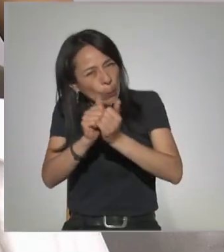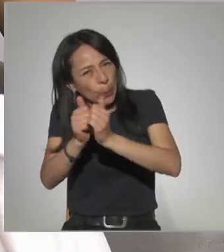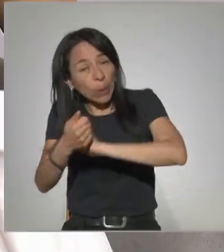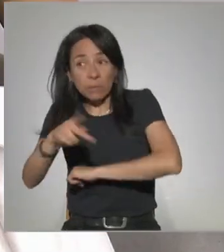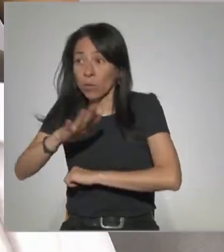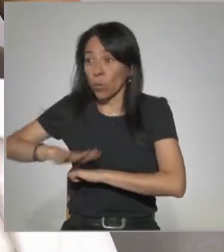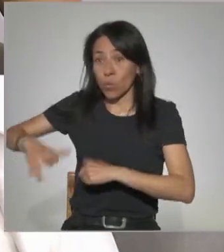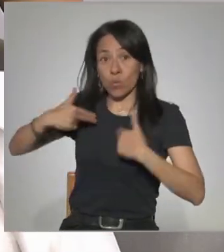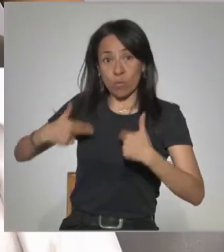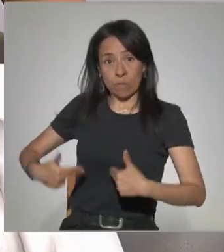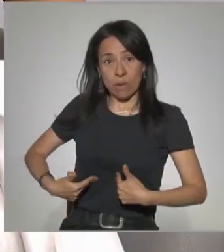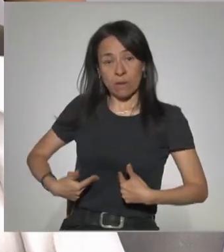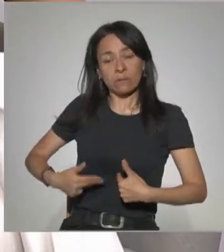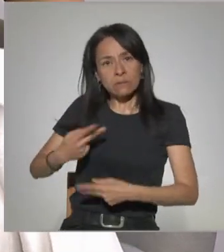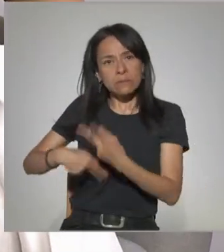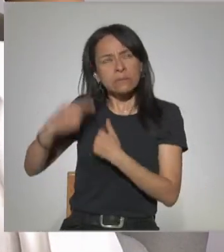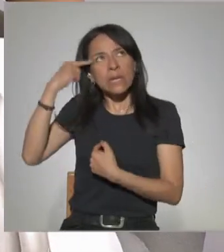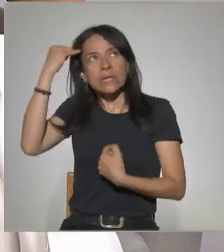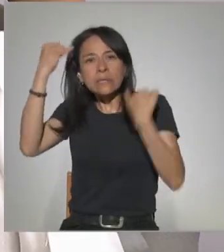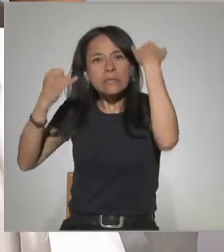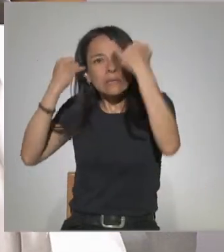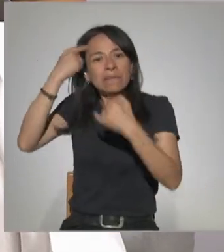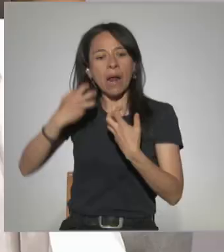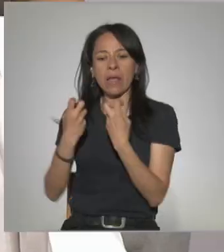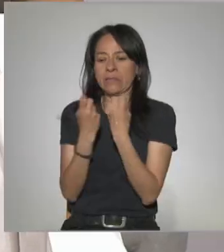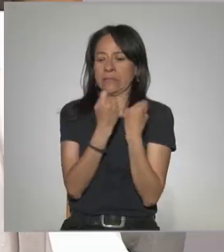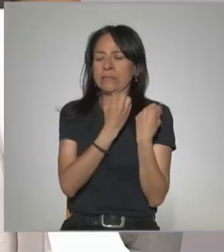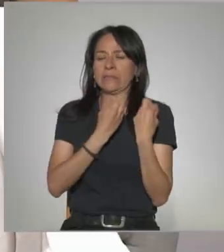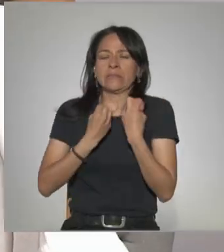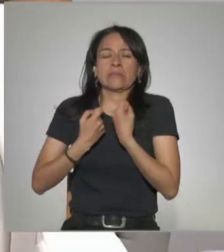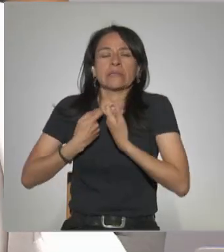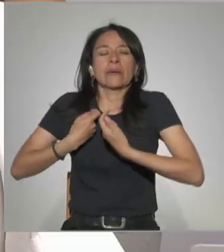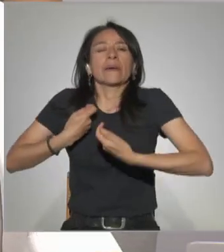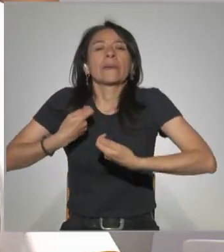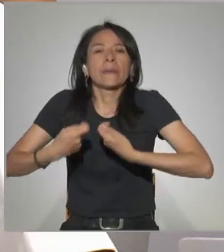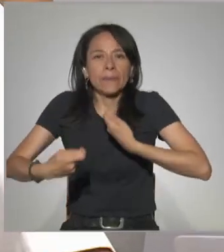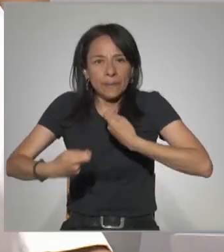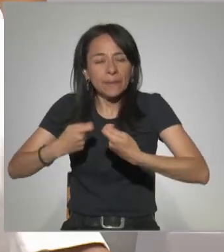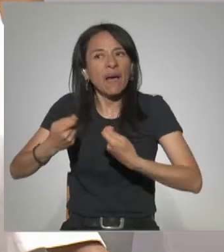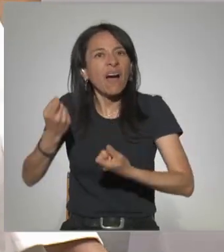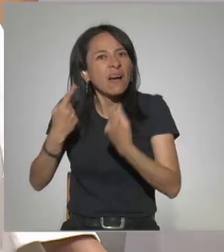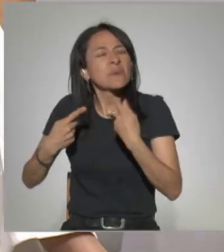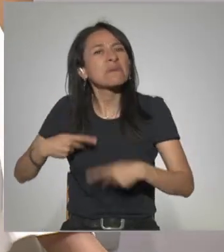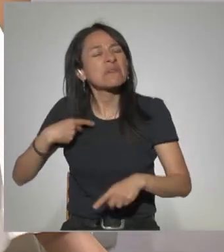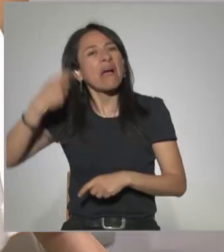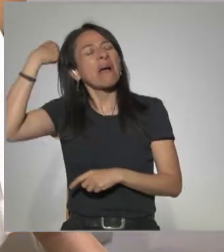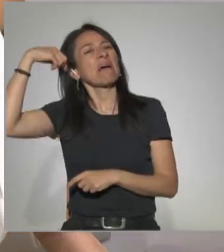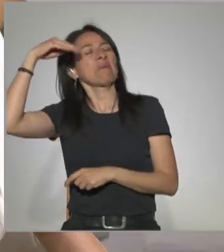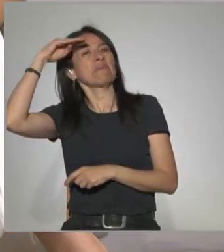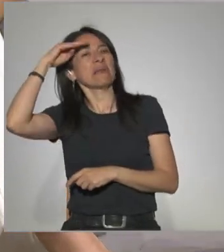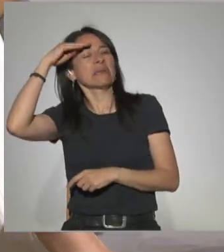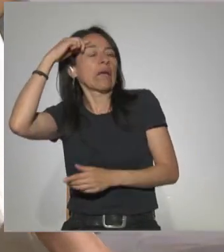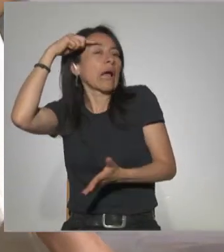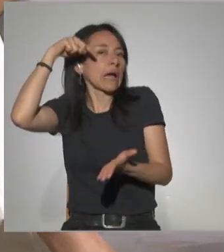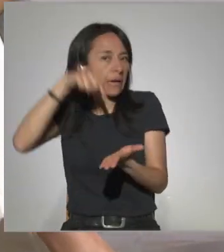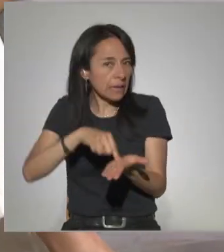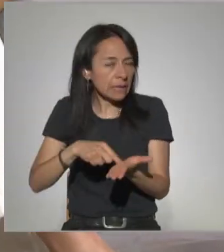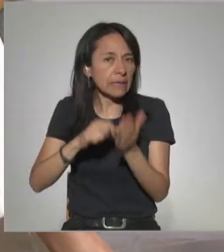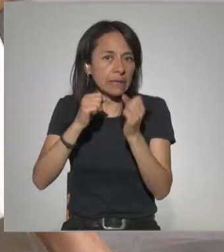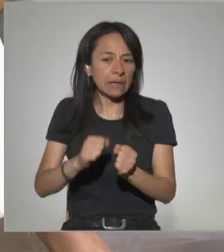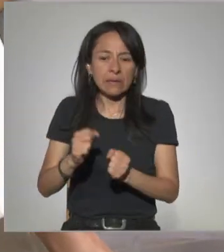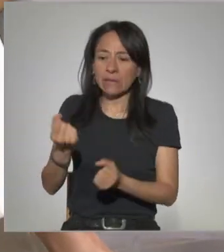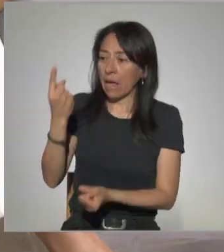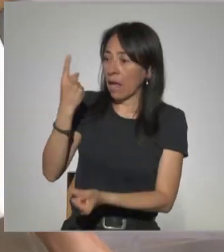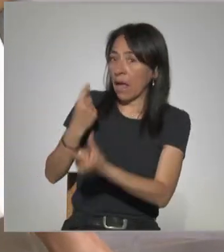desarrollamos estrategias para controlar el estrés. Hay mucha gente que cree que la gente se hace, que hay gente que es